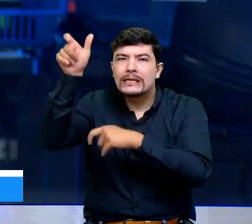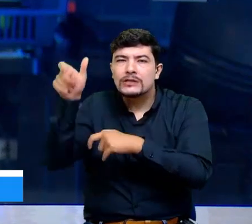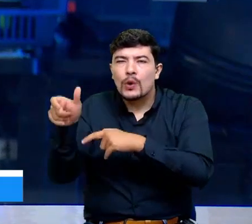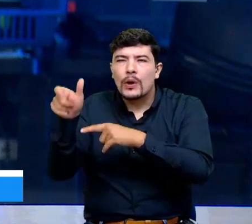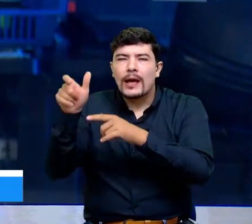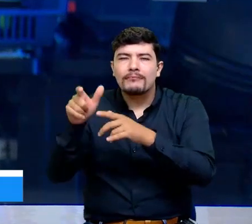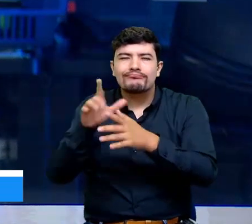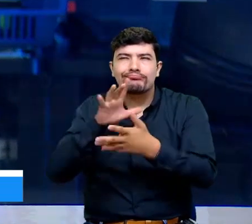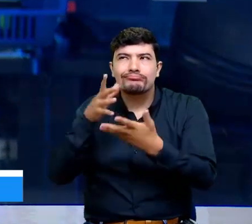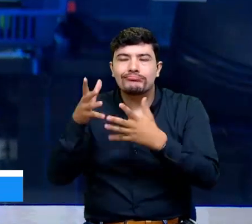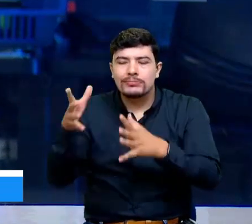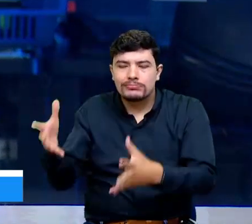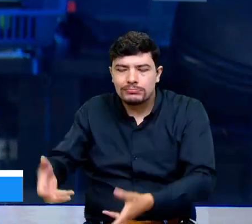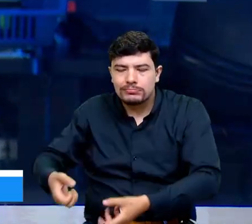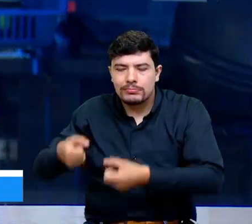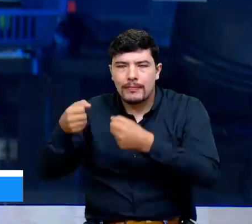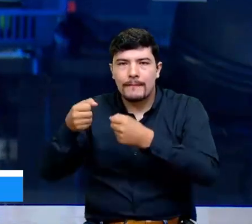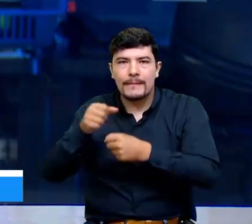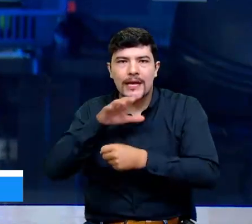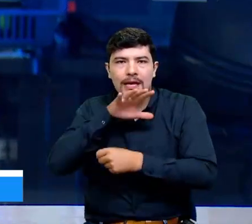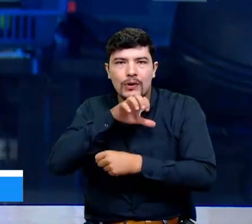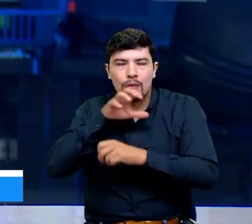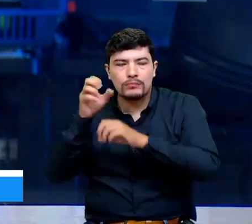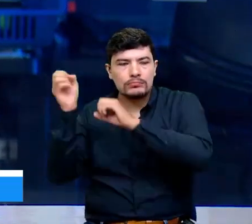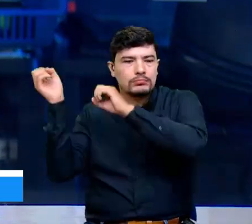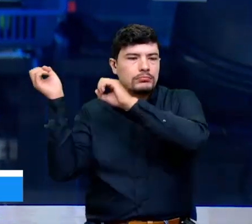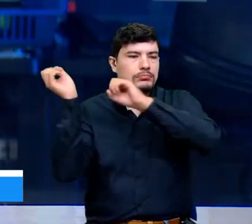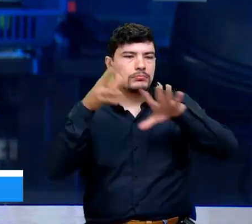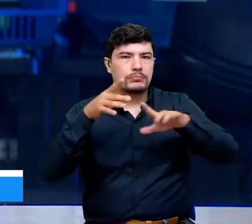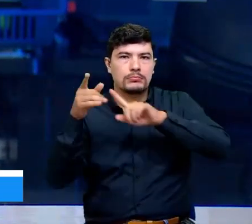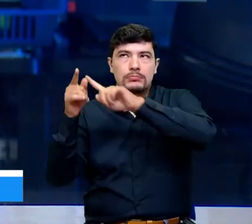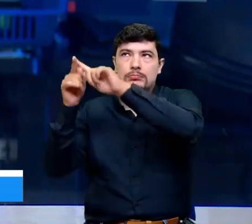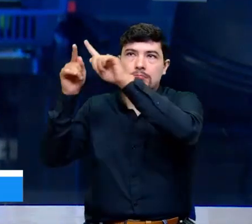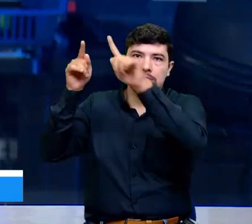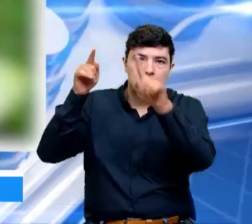esta hora se encuentran adelantando las investigaciones para dar con el responsable.